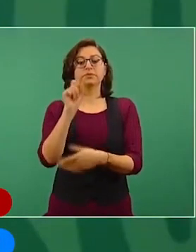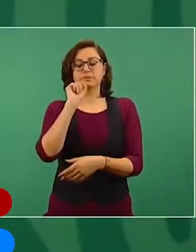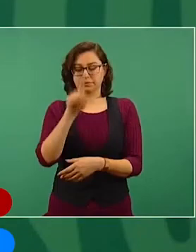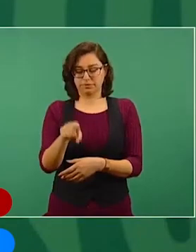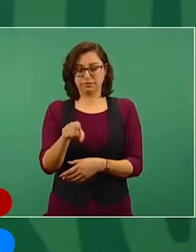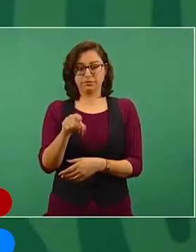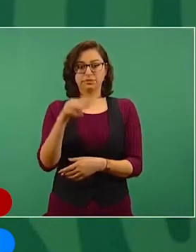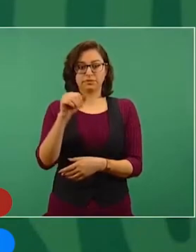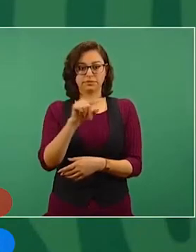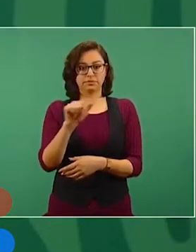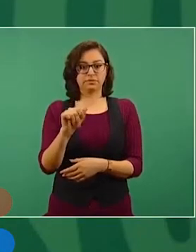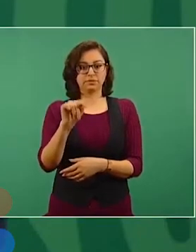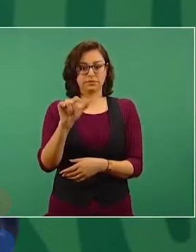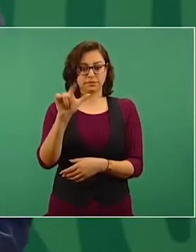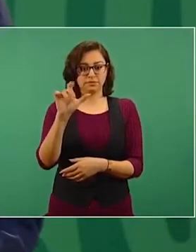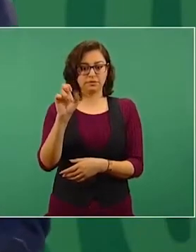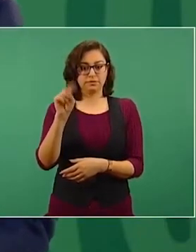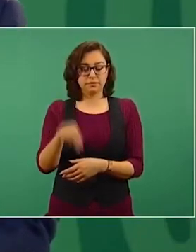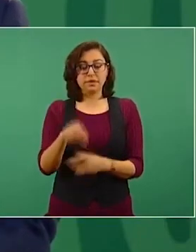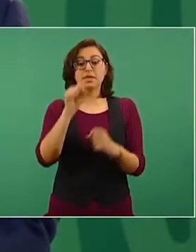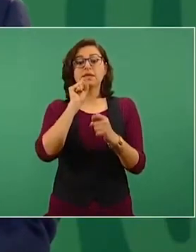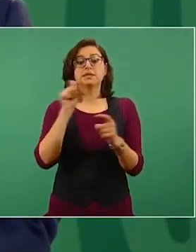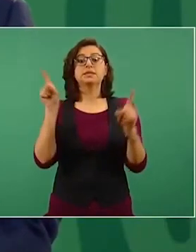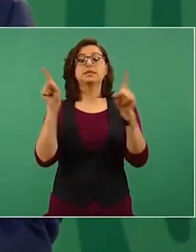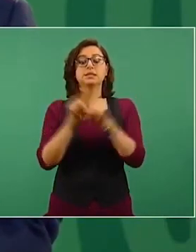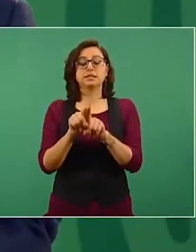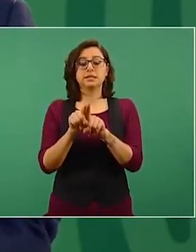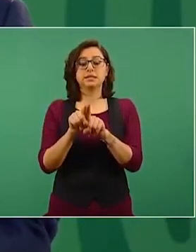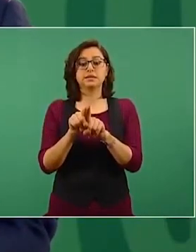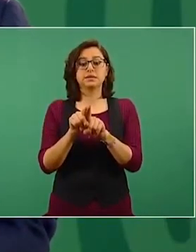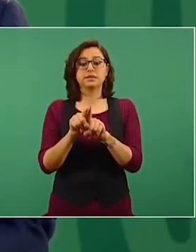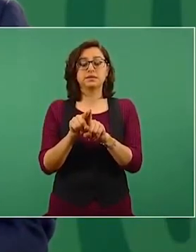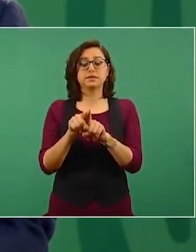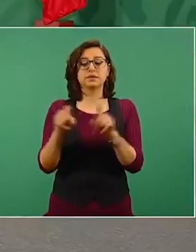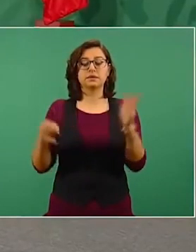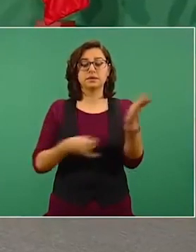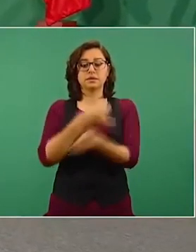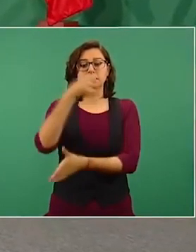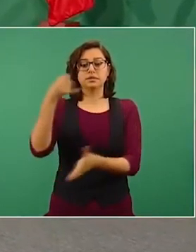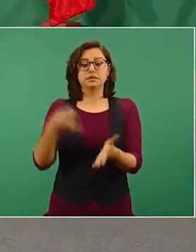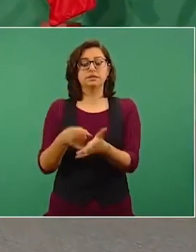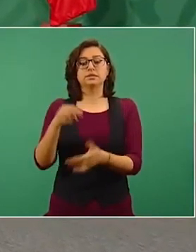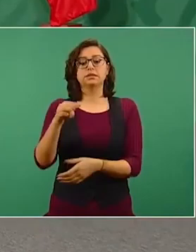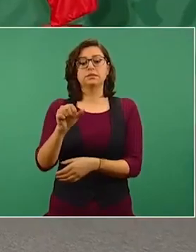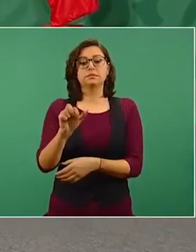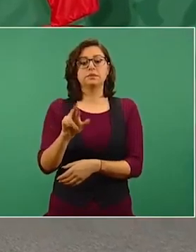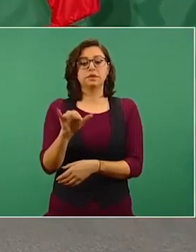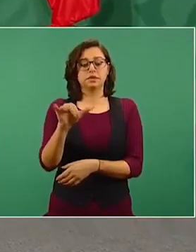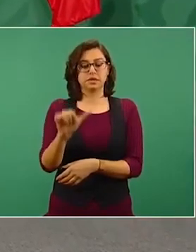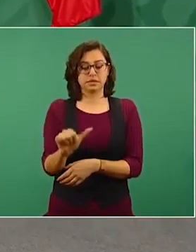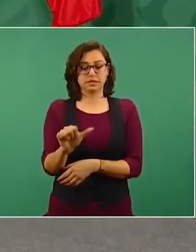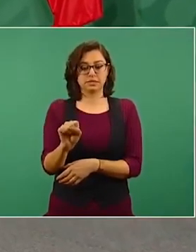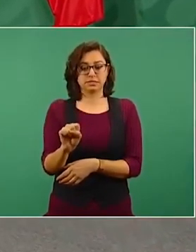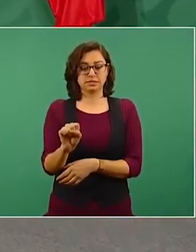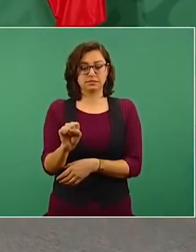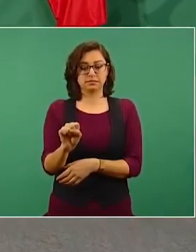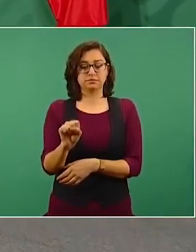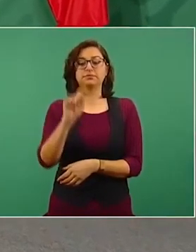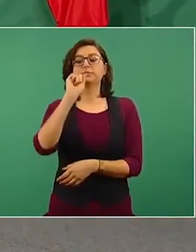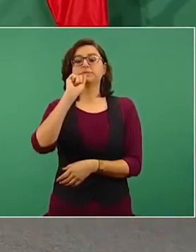15 gubernaturas que estarán en juego. Y en el caso del Congreso, resta saber si obtendrá la mayoría calificada o